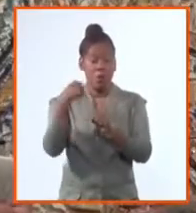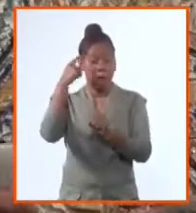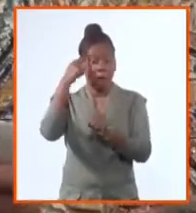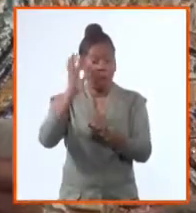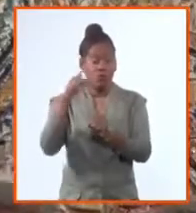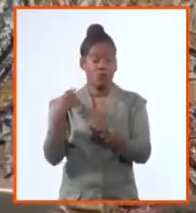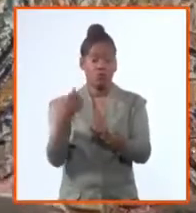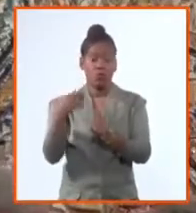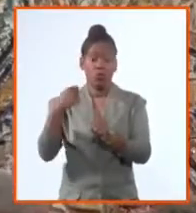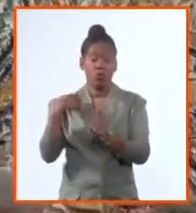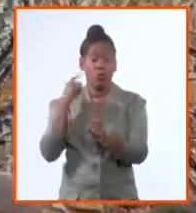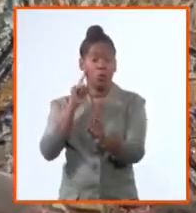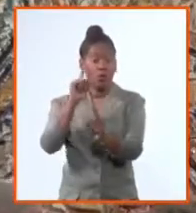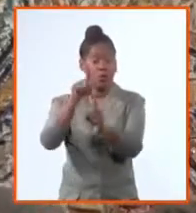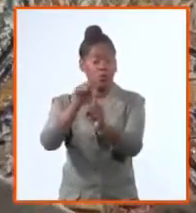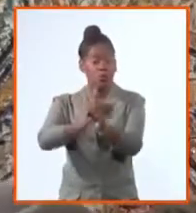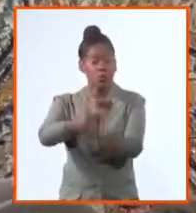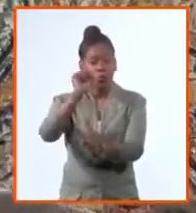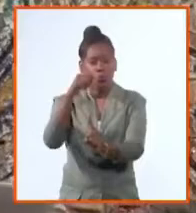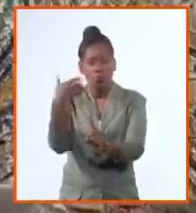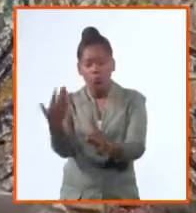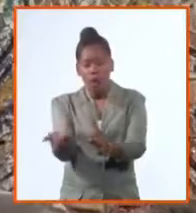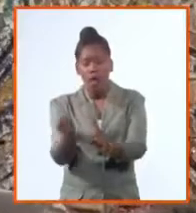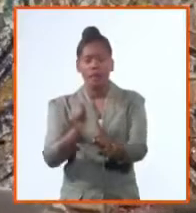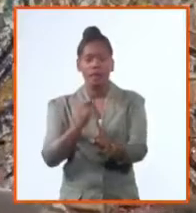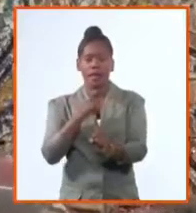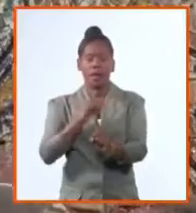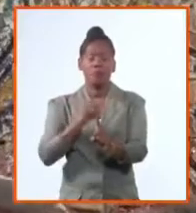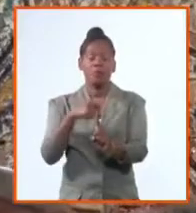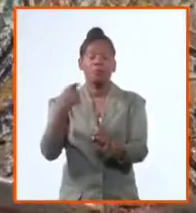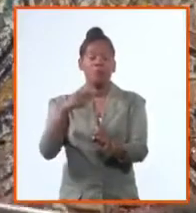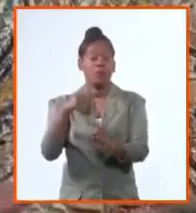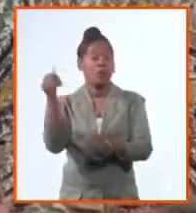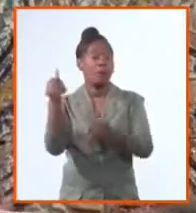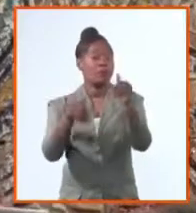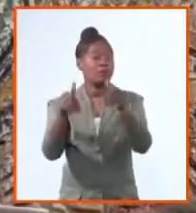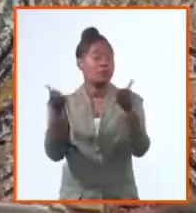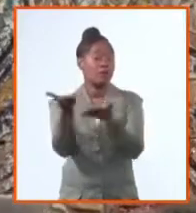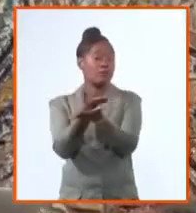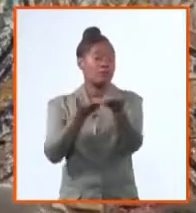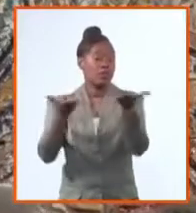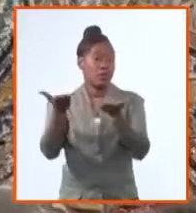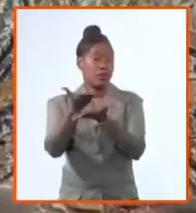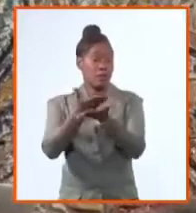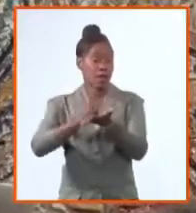cultura de actuación, que por supuesto tiene que partir de una cultura